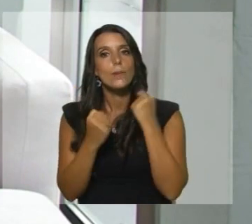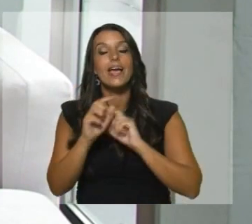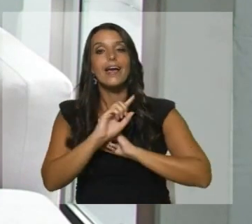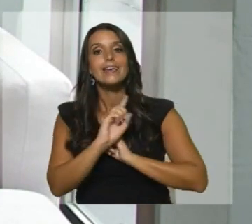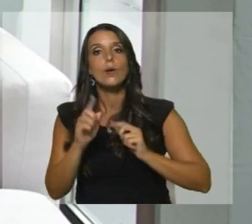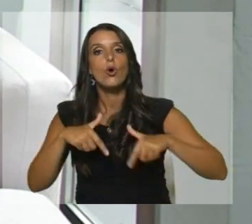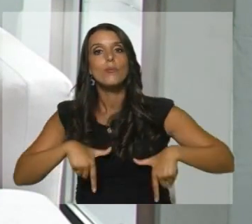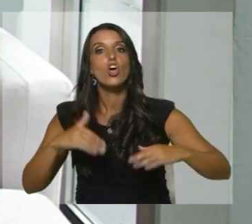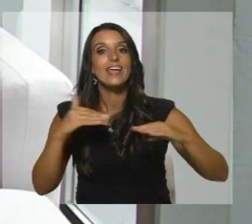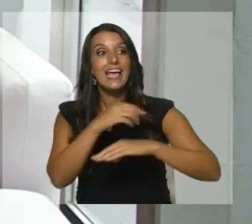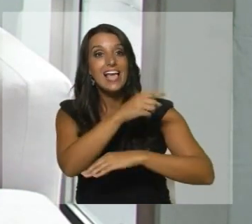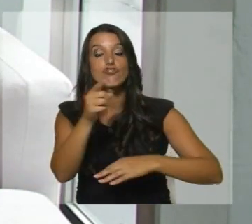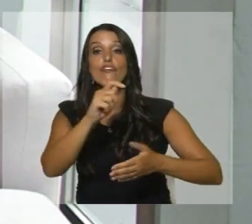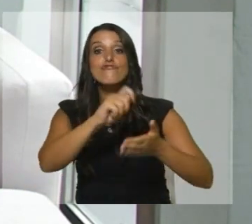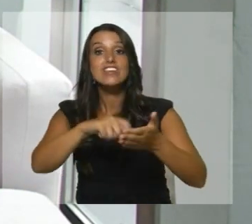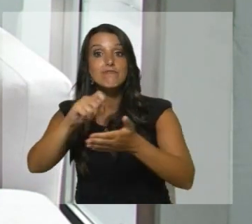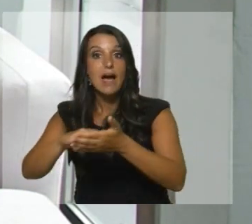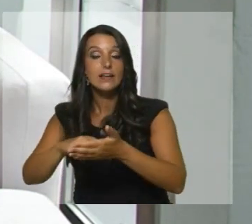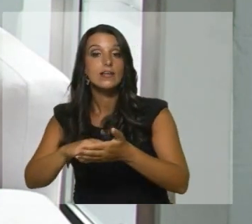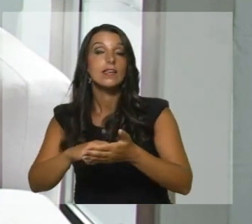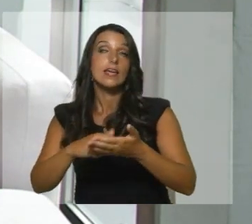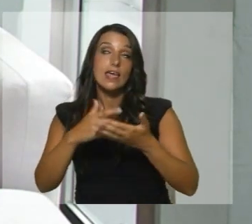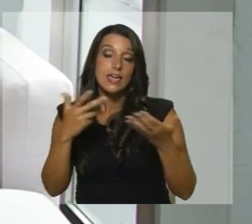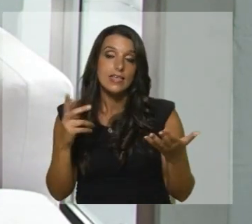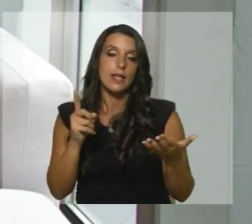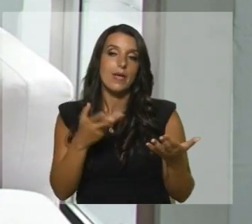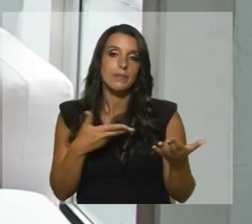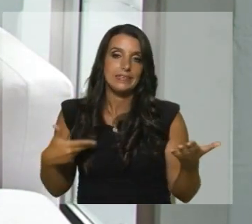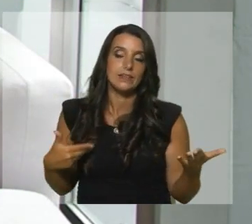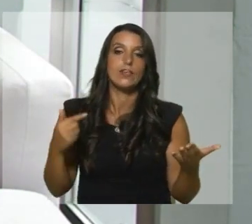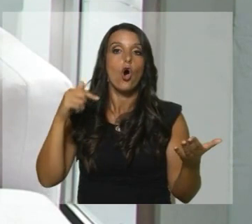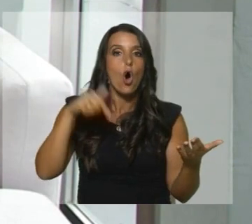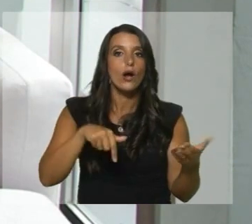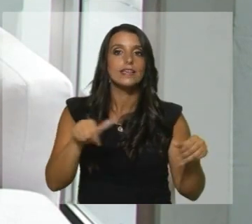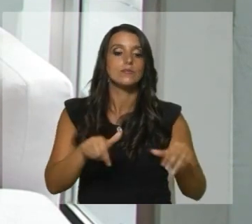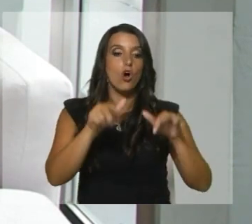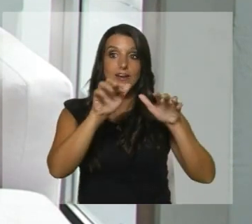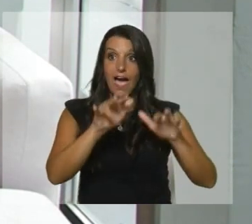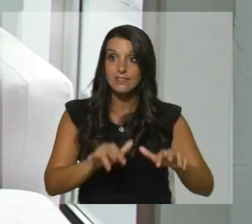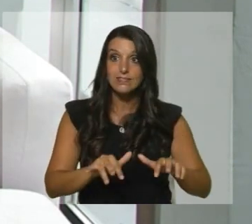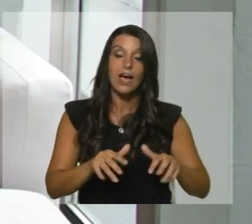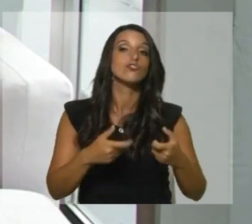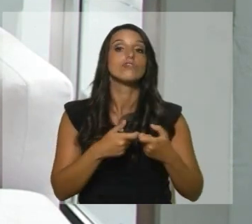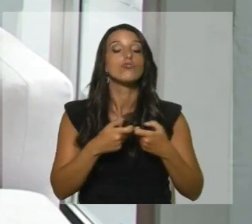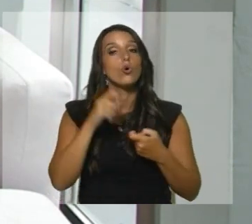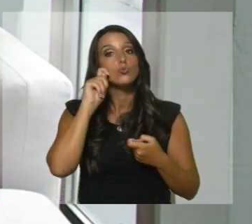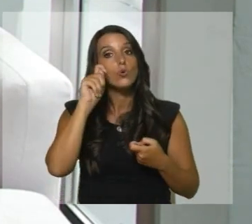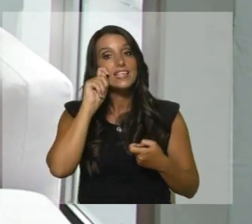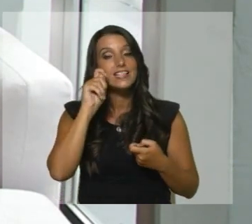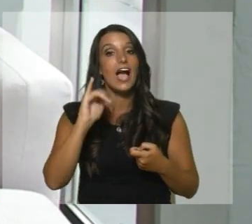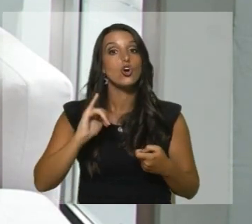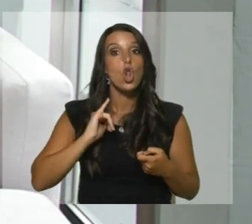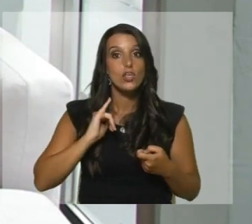que firman el decreto por supuesto con presidencia de la República hemos realizado en el día de hoy un comunicado desde la asociación turística del departamento de